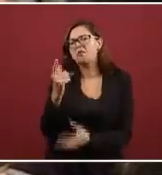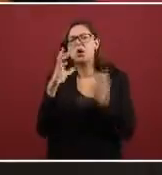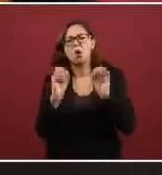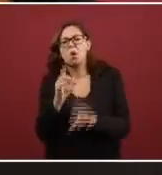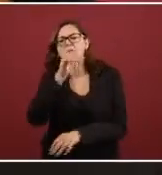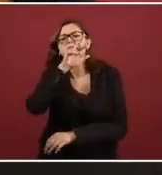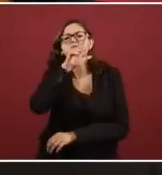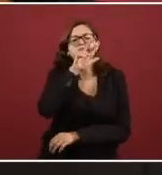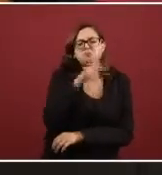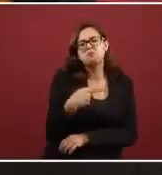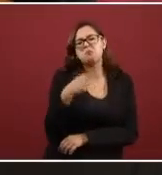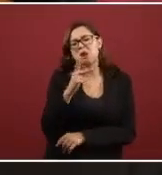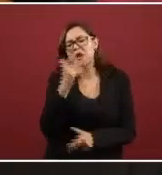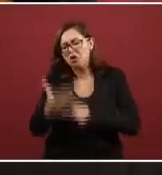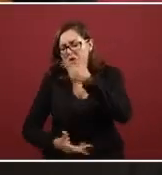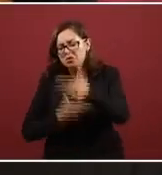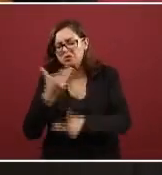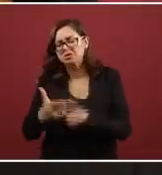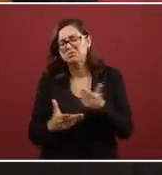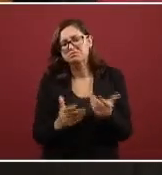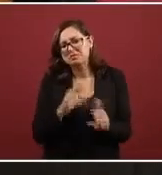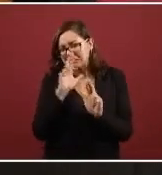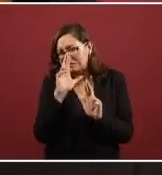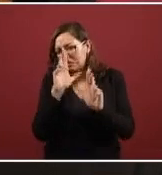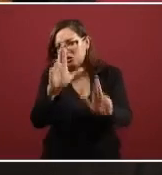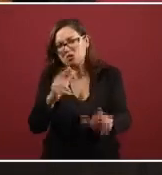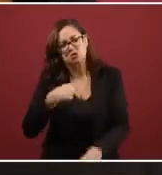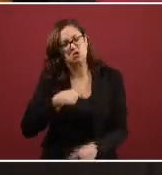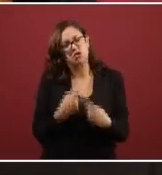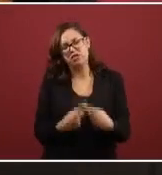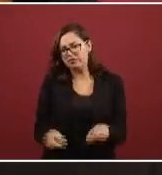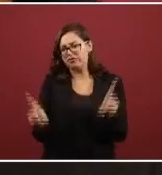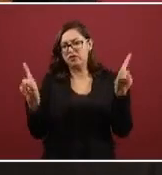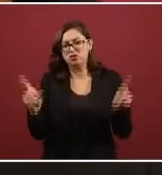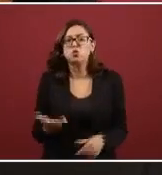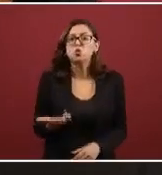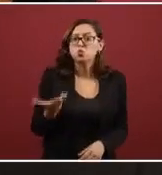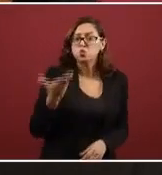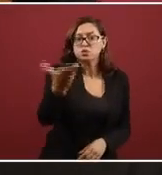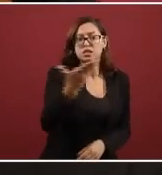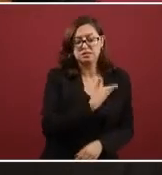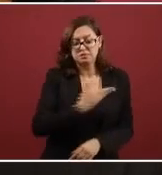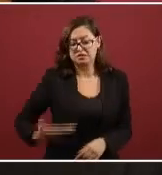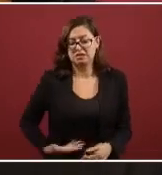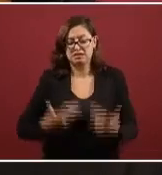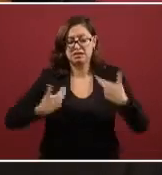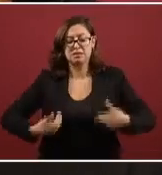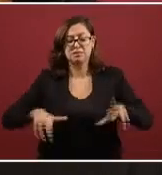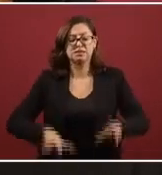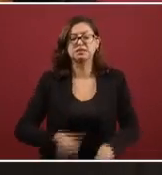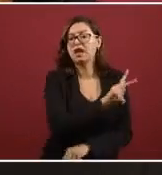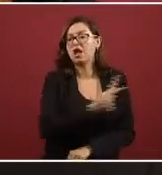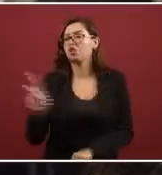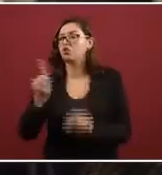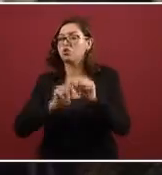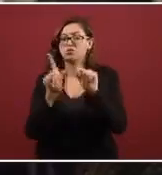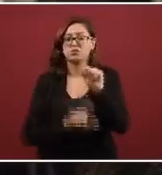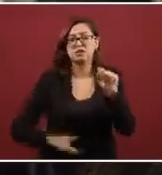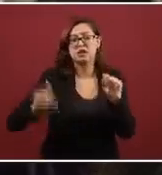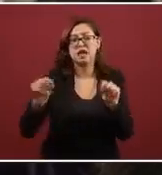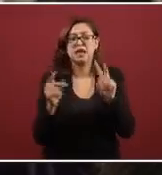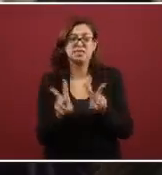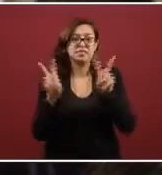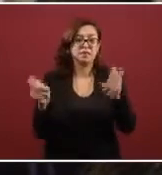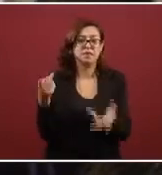pero respetuosamente difiero con usted, presidente. Usted es el presidente de todos los mexicanos y, en caso de